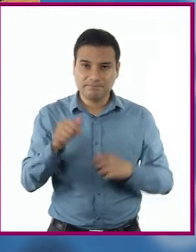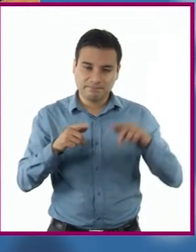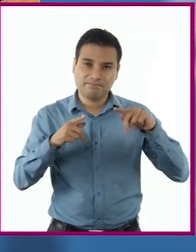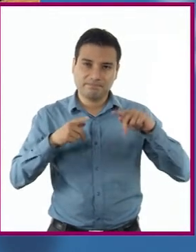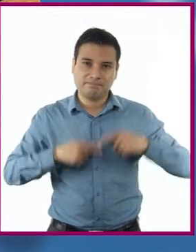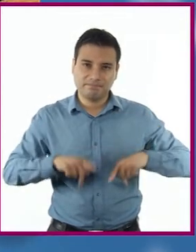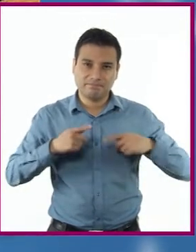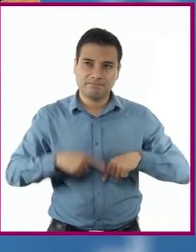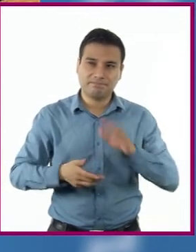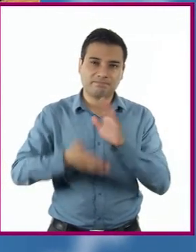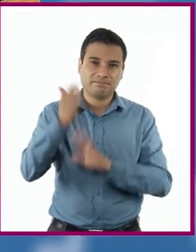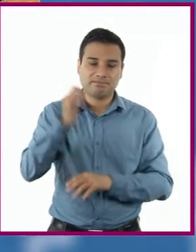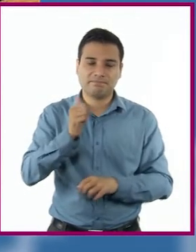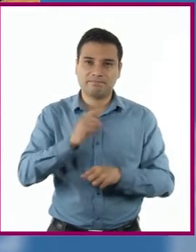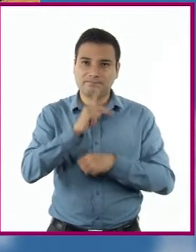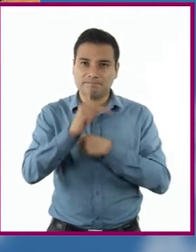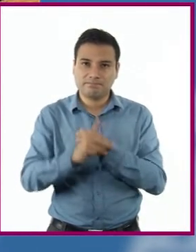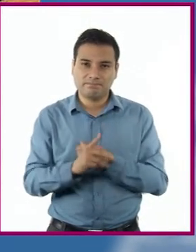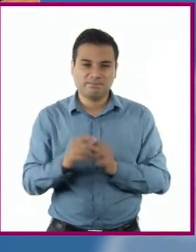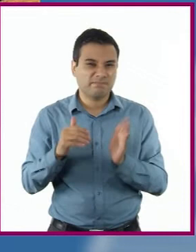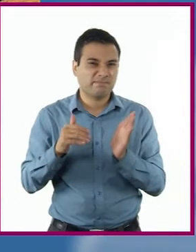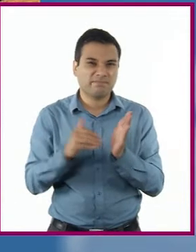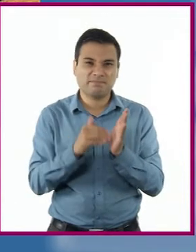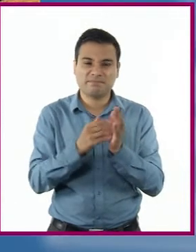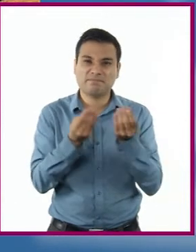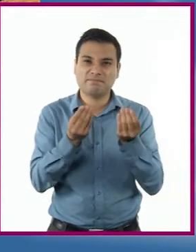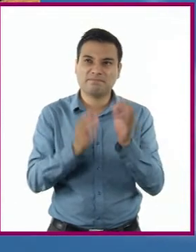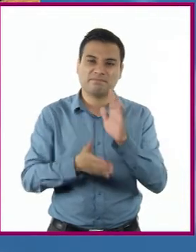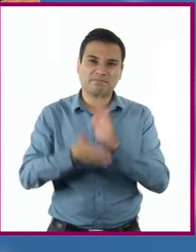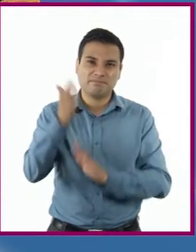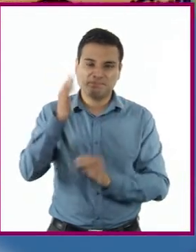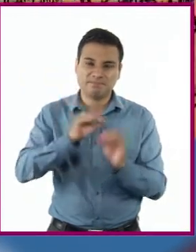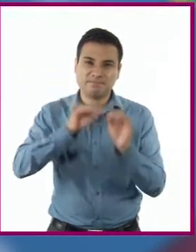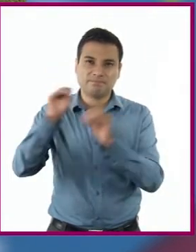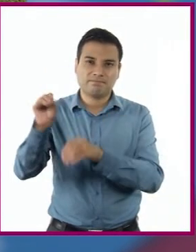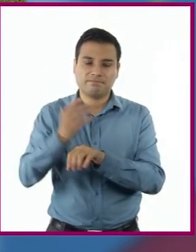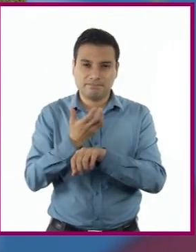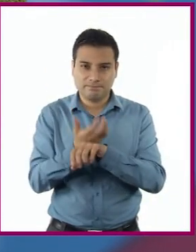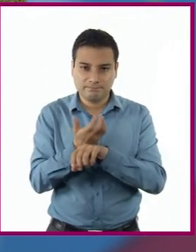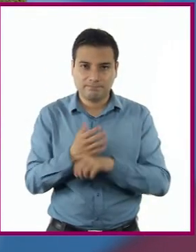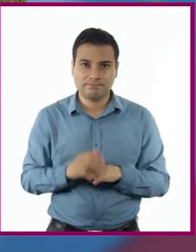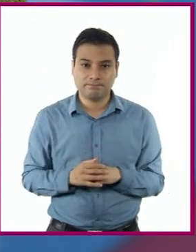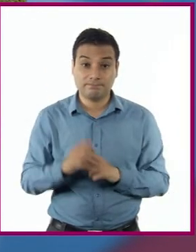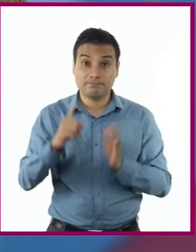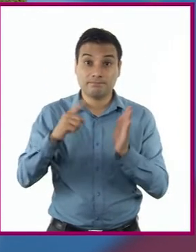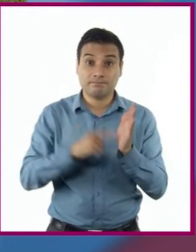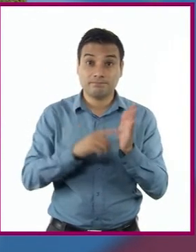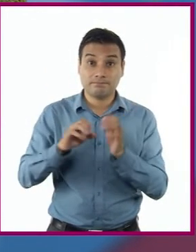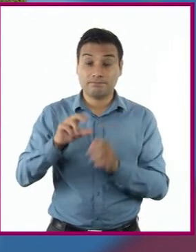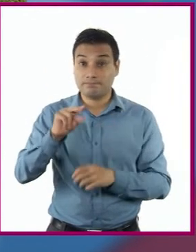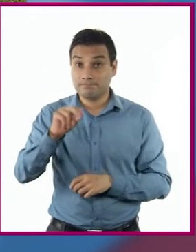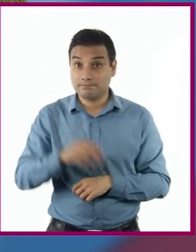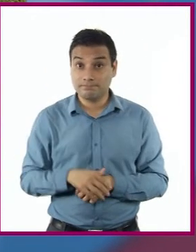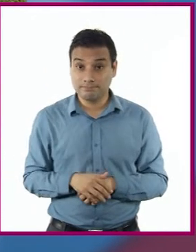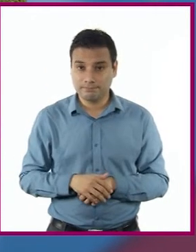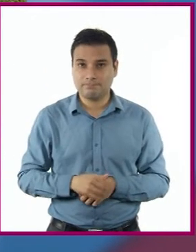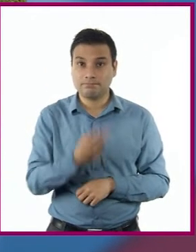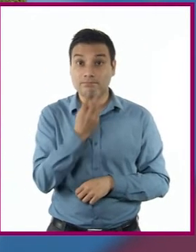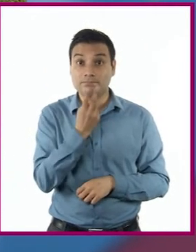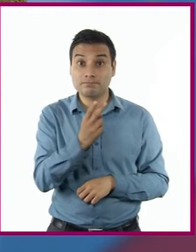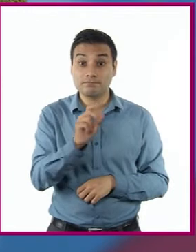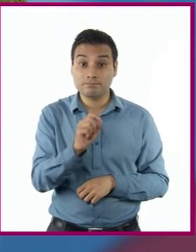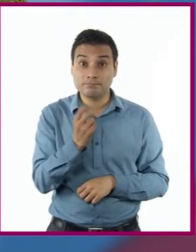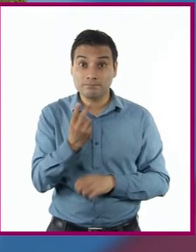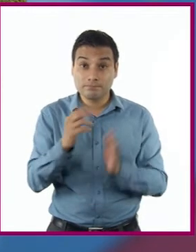externa. Millones de mexicanos salieron hacia Estados Unidos de América. En 1980, 2.2